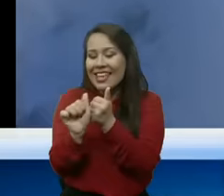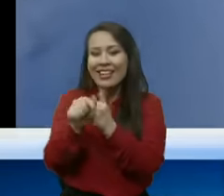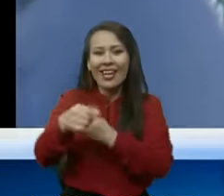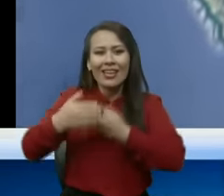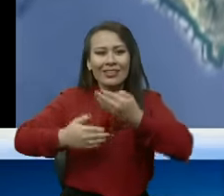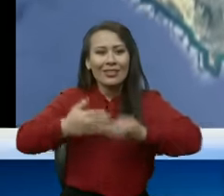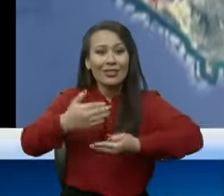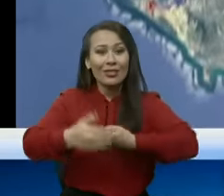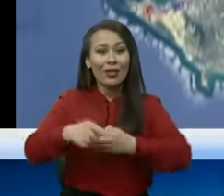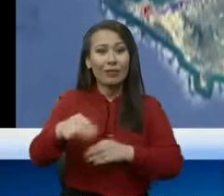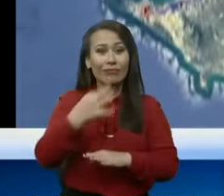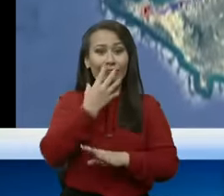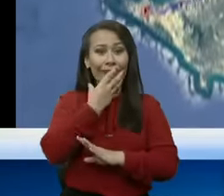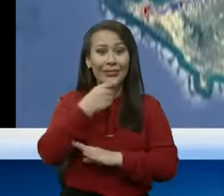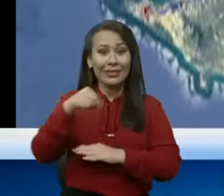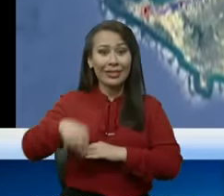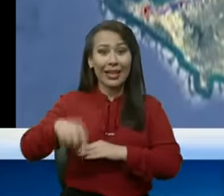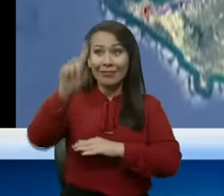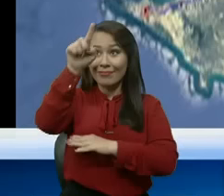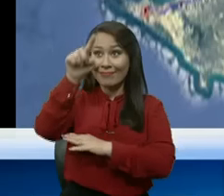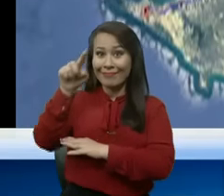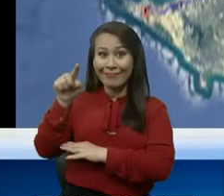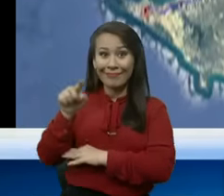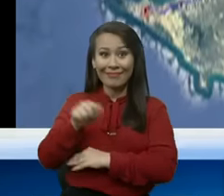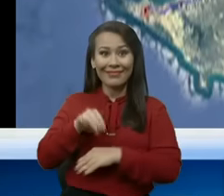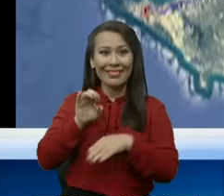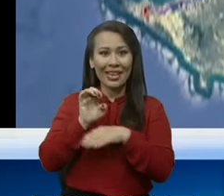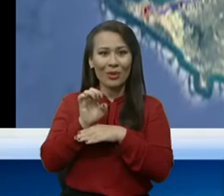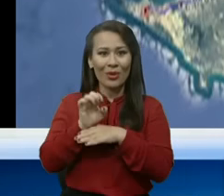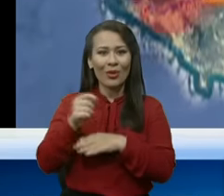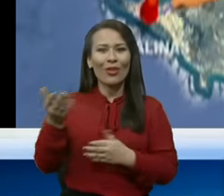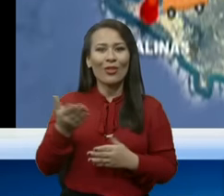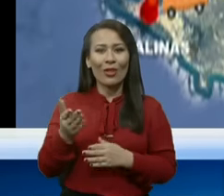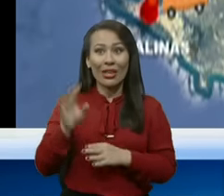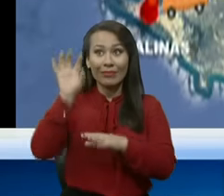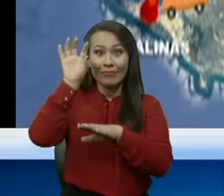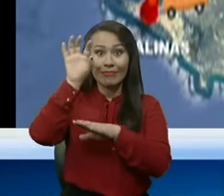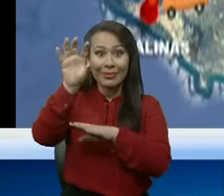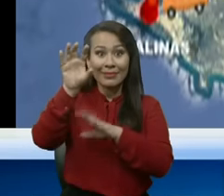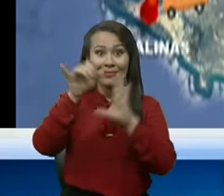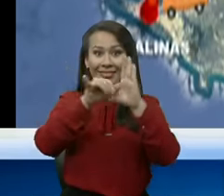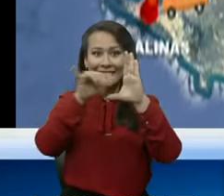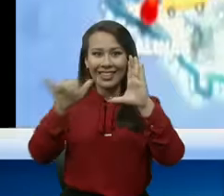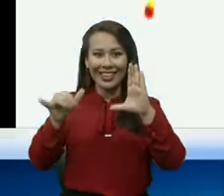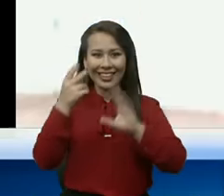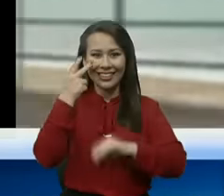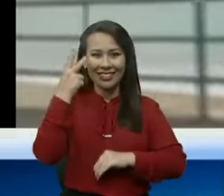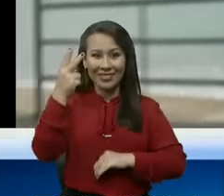ancestral de esta región del Ecuador nuestra primera parada será la provincia de